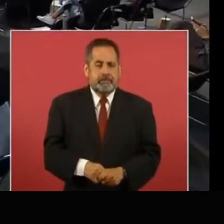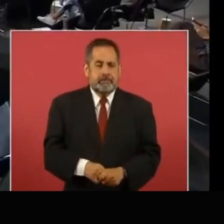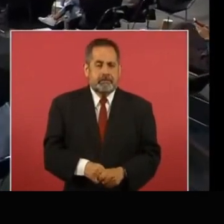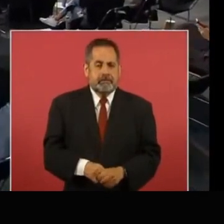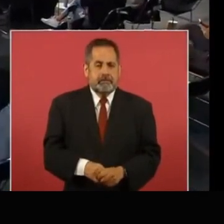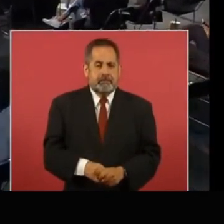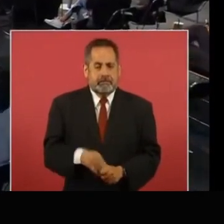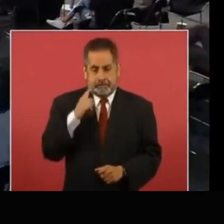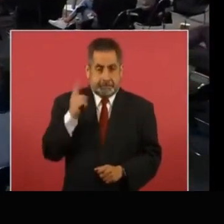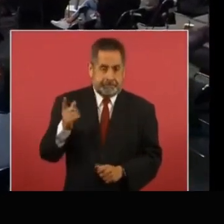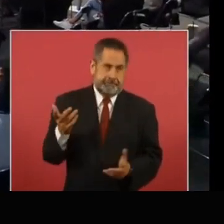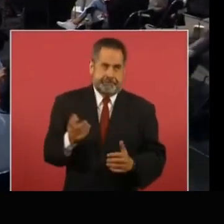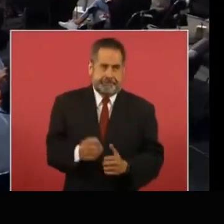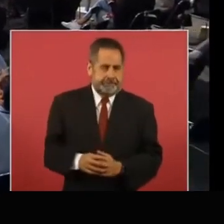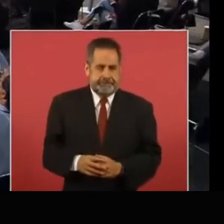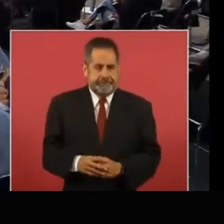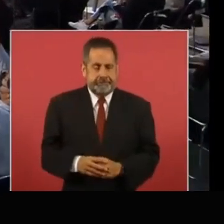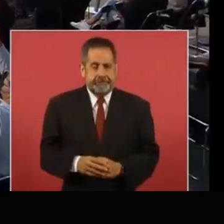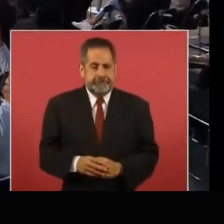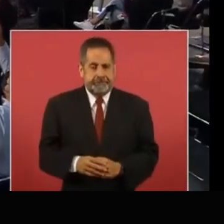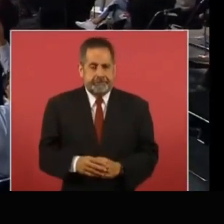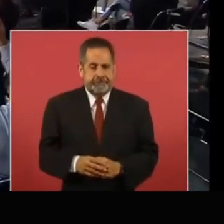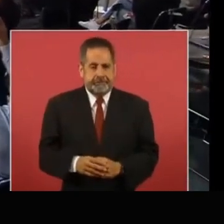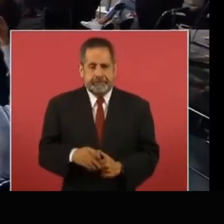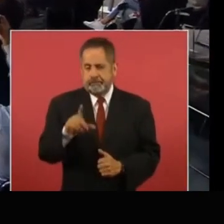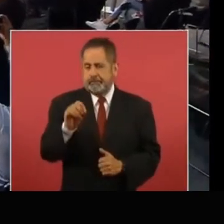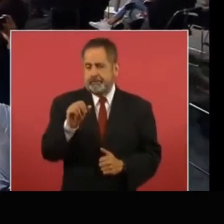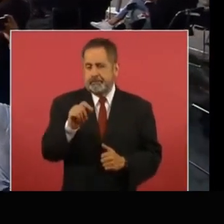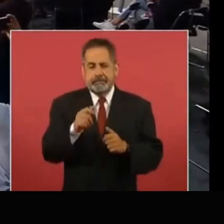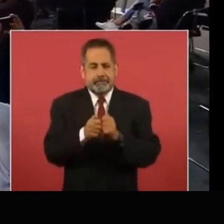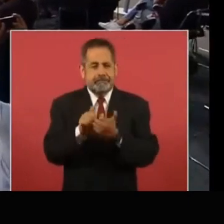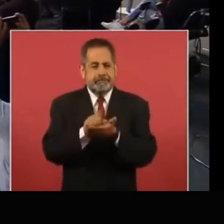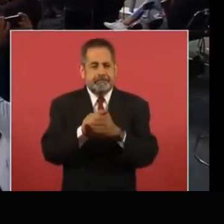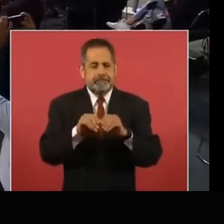a ésta pero a ver que puso